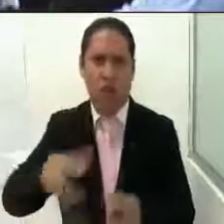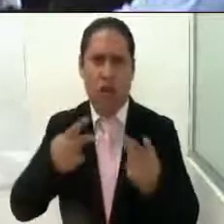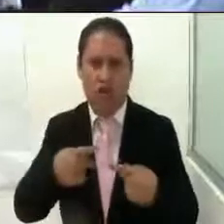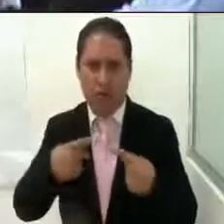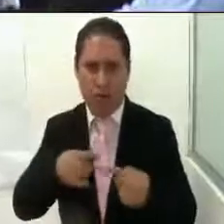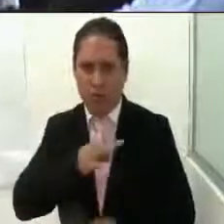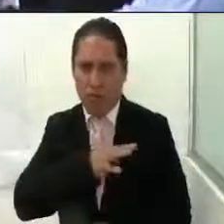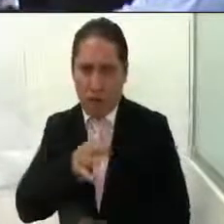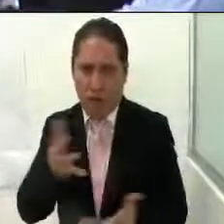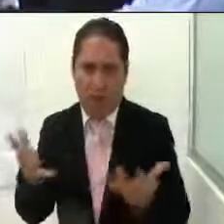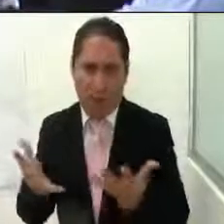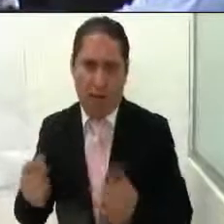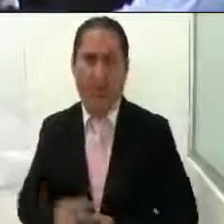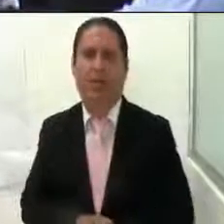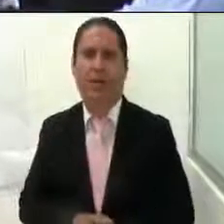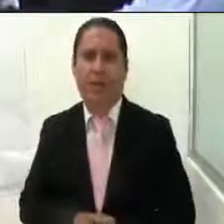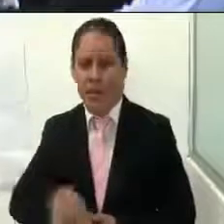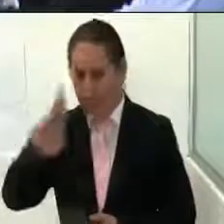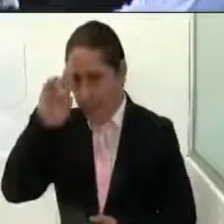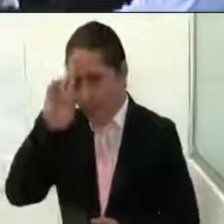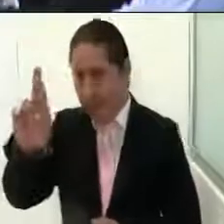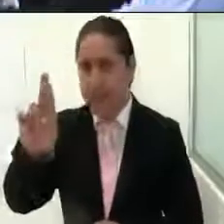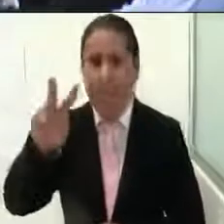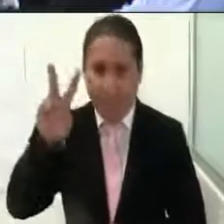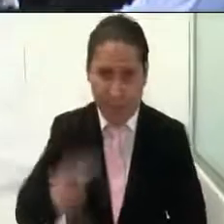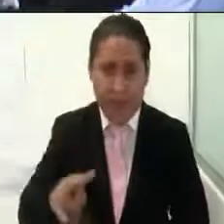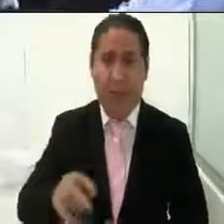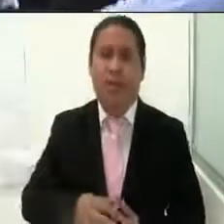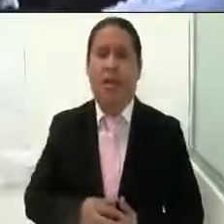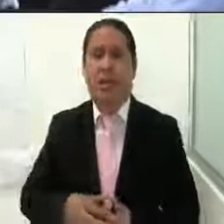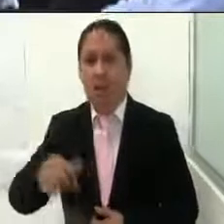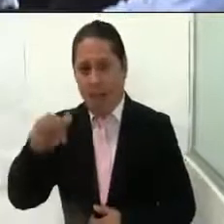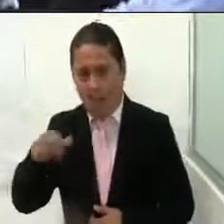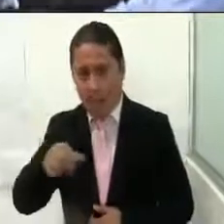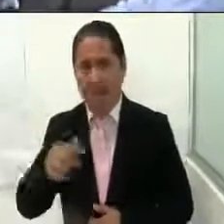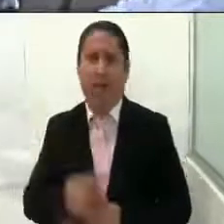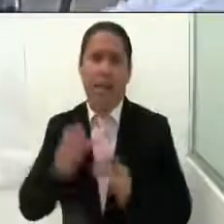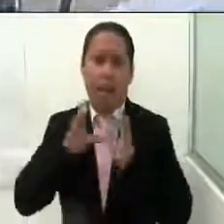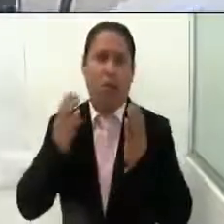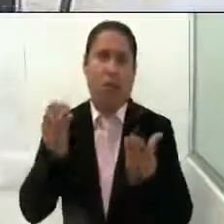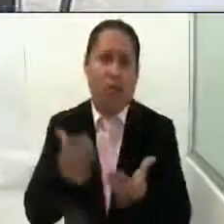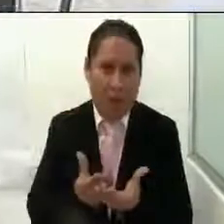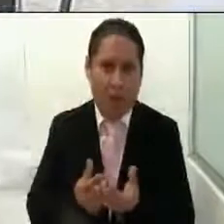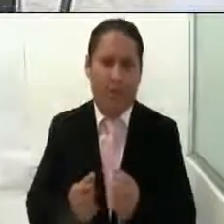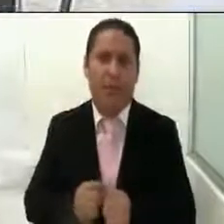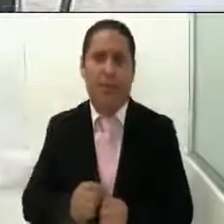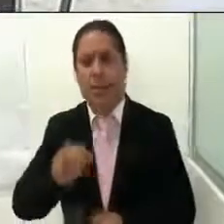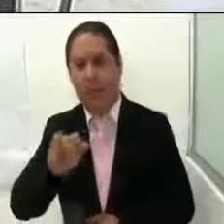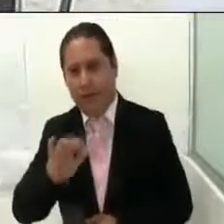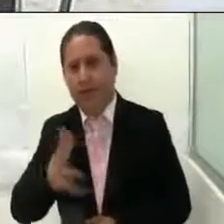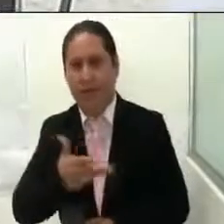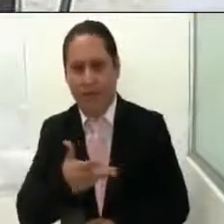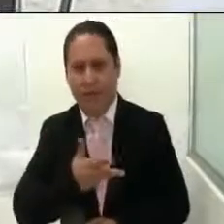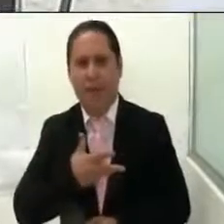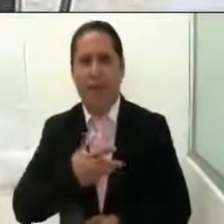debemos reconocer como así lo ha hecho esta sexagésima legislatura que trae consigo aún más certeza